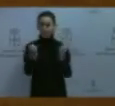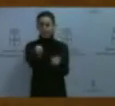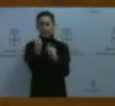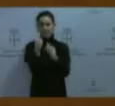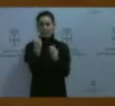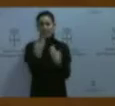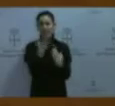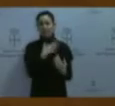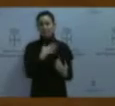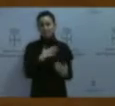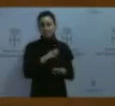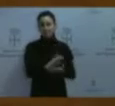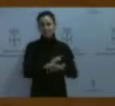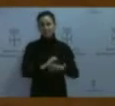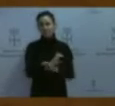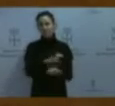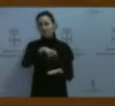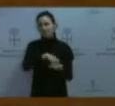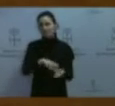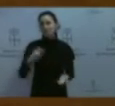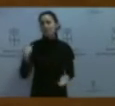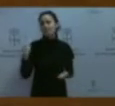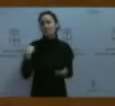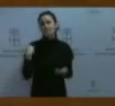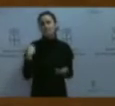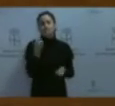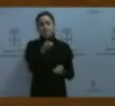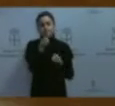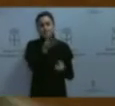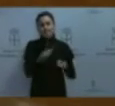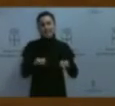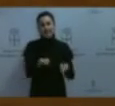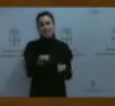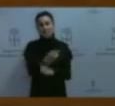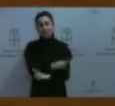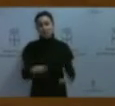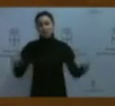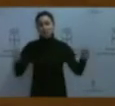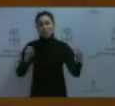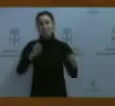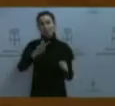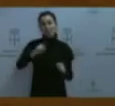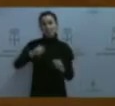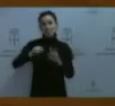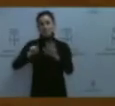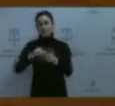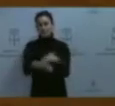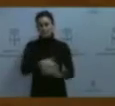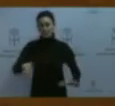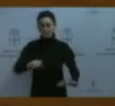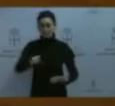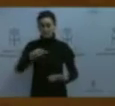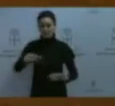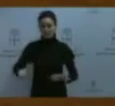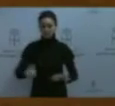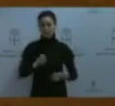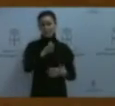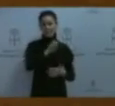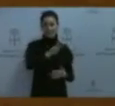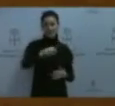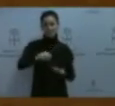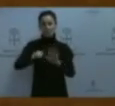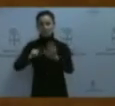la propia Consellería, otra solicitud de información, el gasto anual de 13,6 millones, ¿no? Pues de 13,6 millones,